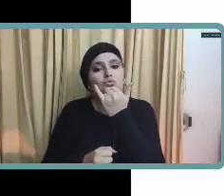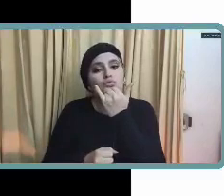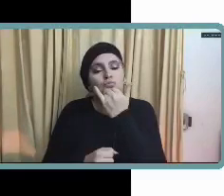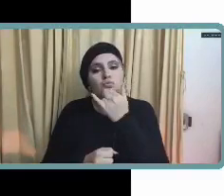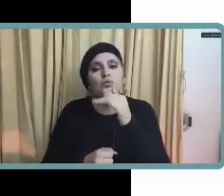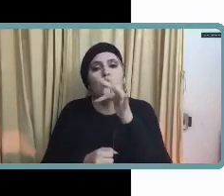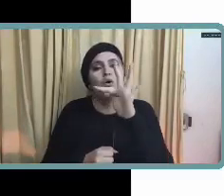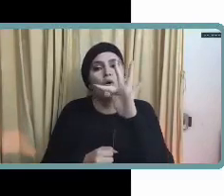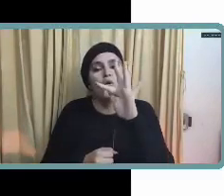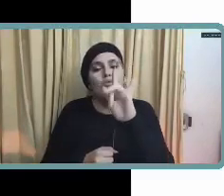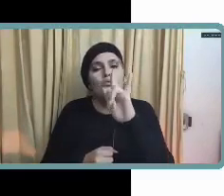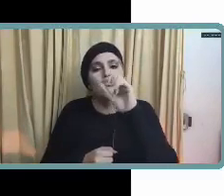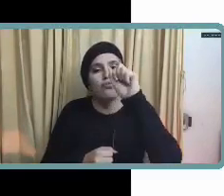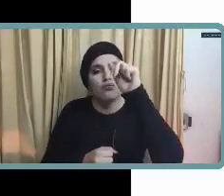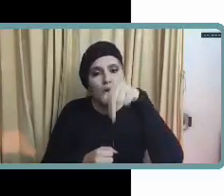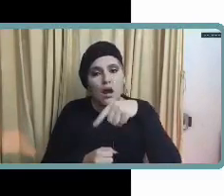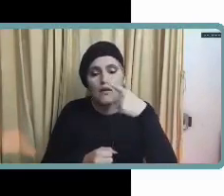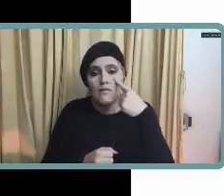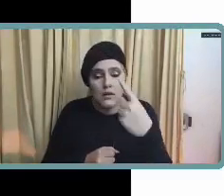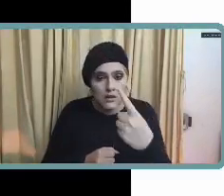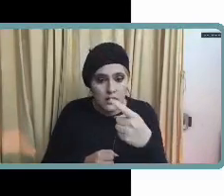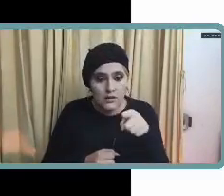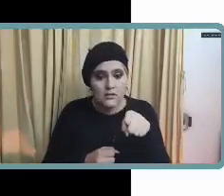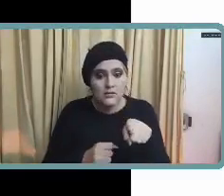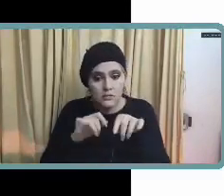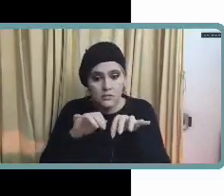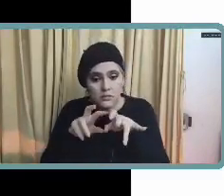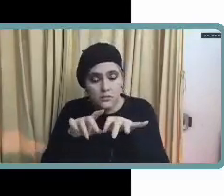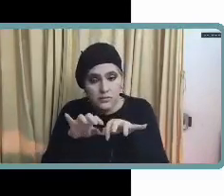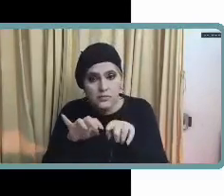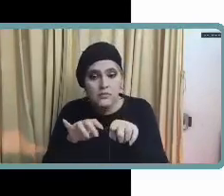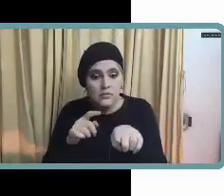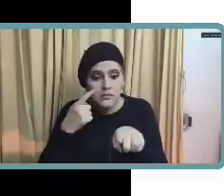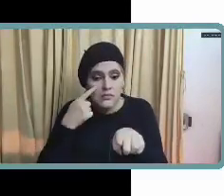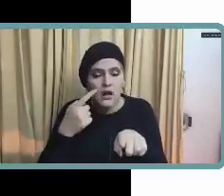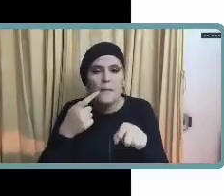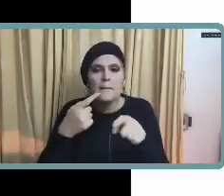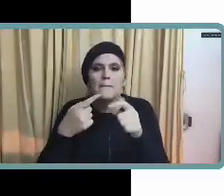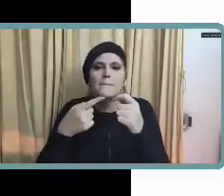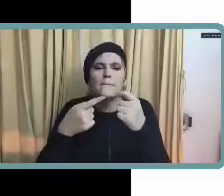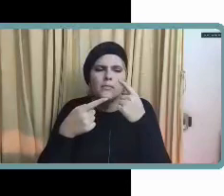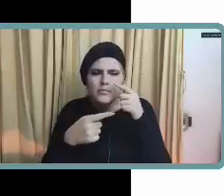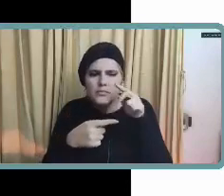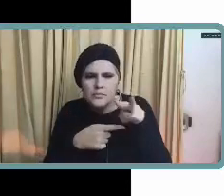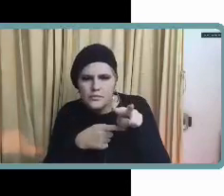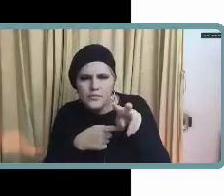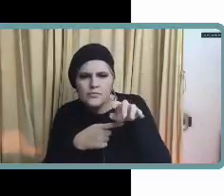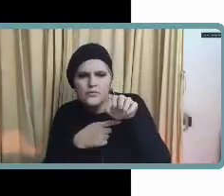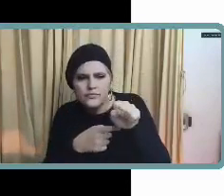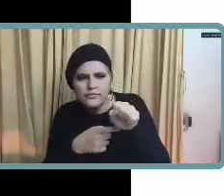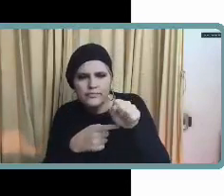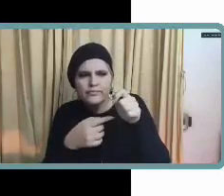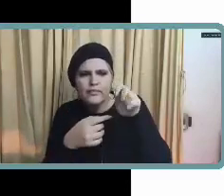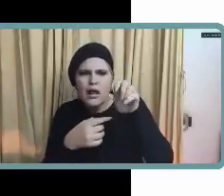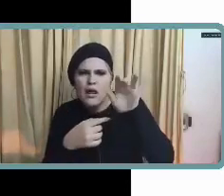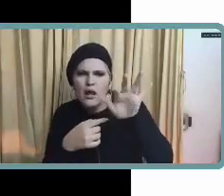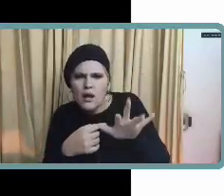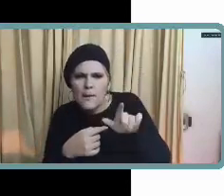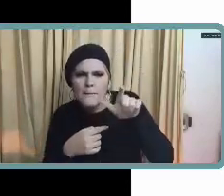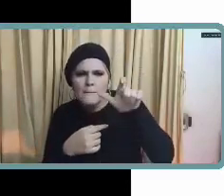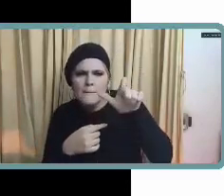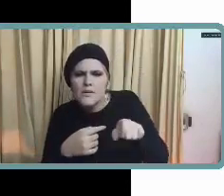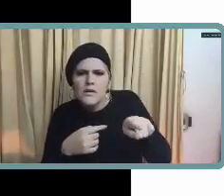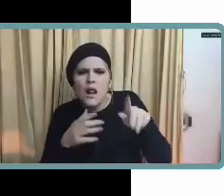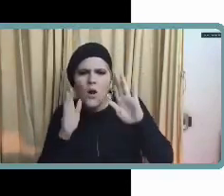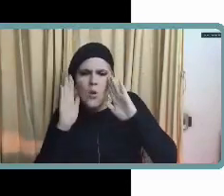ustedes lo miren, y ahí aparecen los primeros signos en edades tempranas del espectro del autismo para que